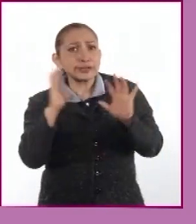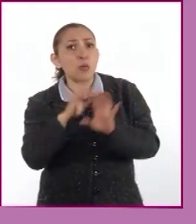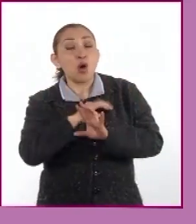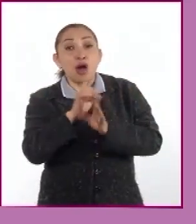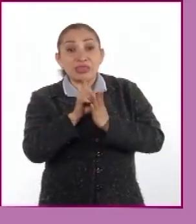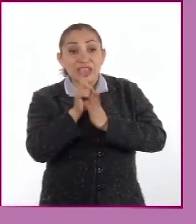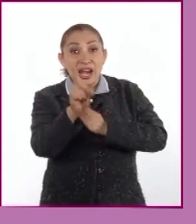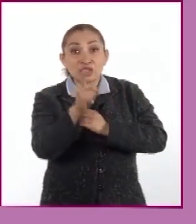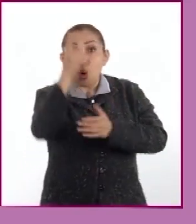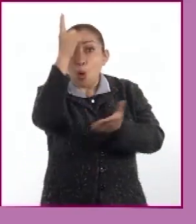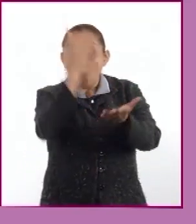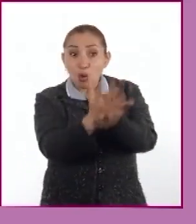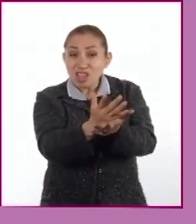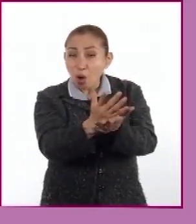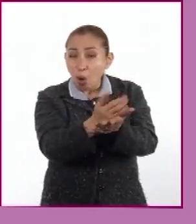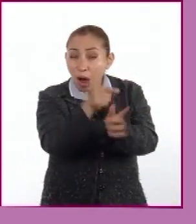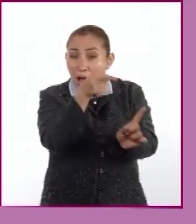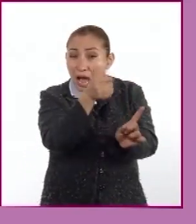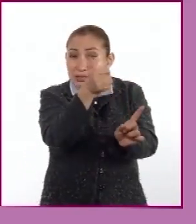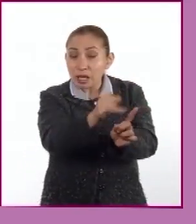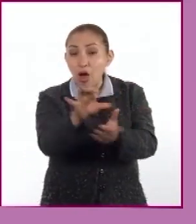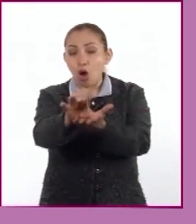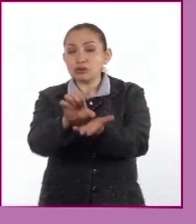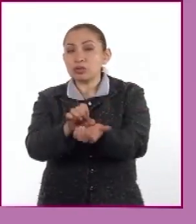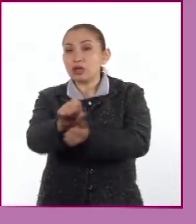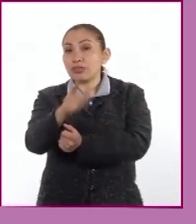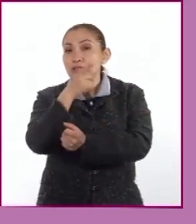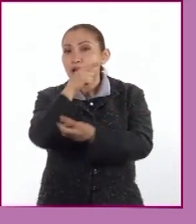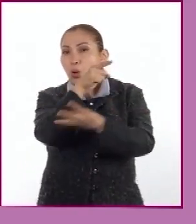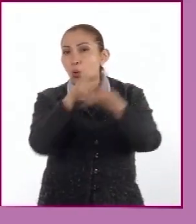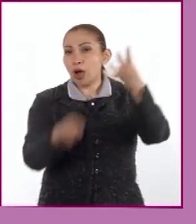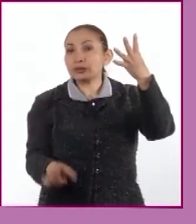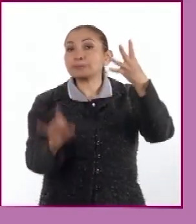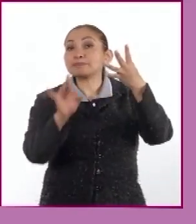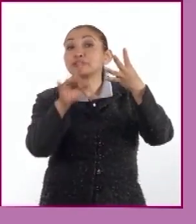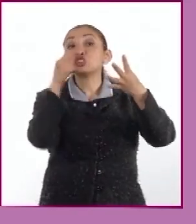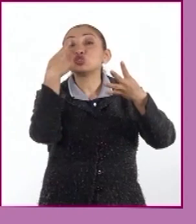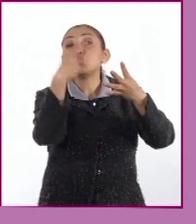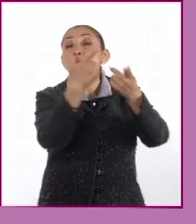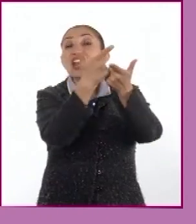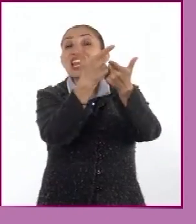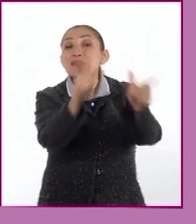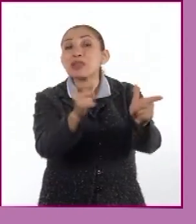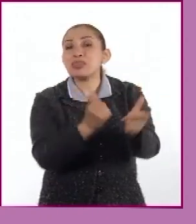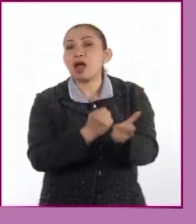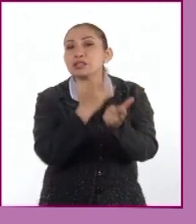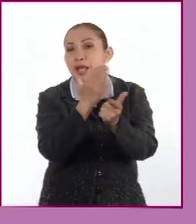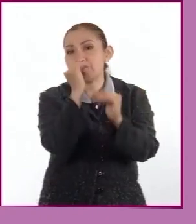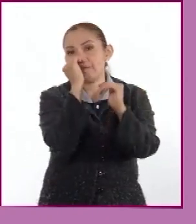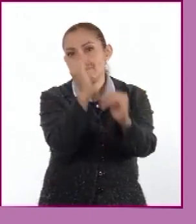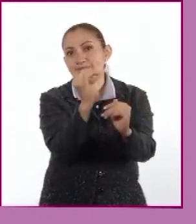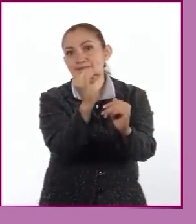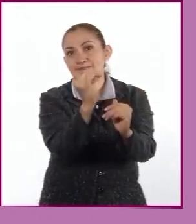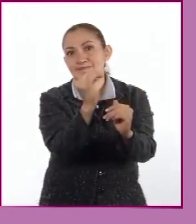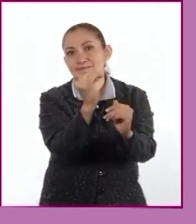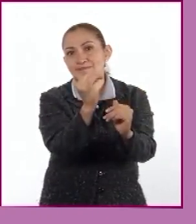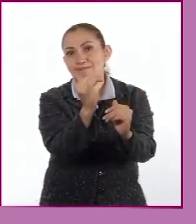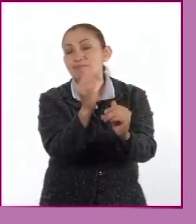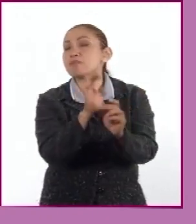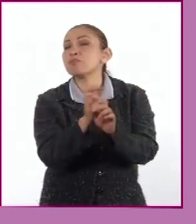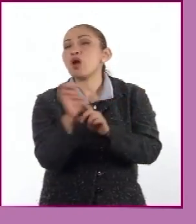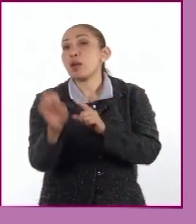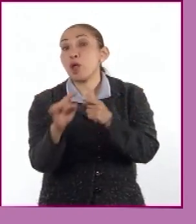derecho es absoluto, en México la Constitución considera 4 causas por las cuales la libertad de expresión se puede limitar. Estas